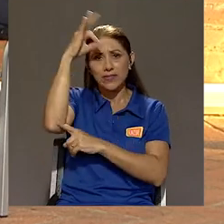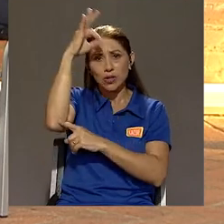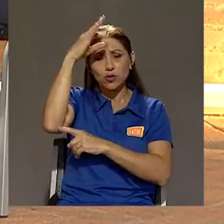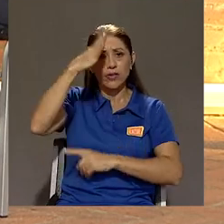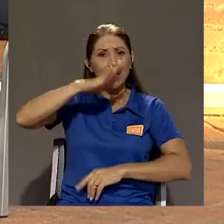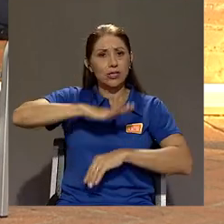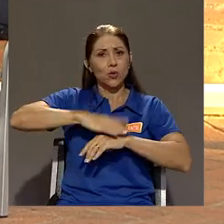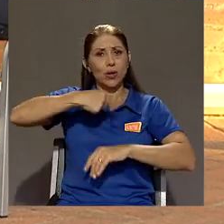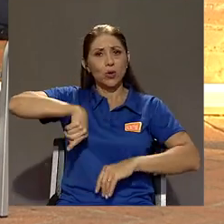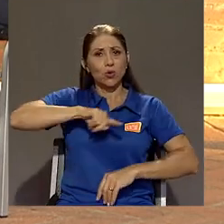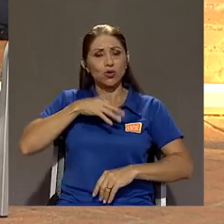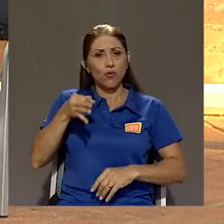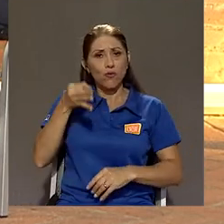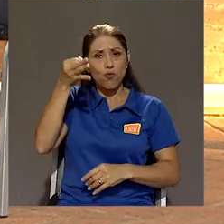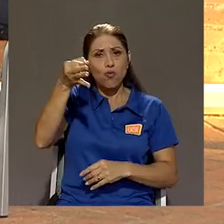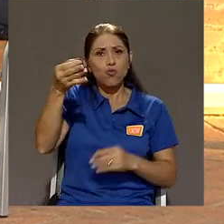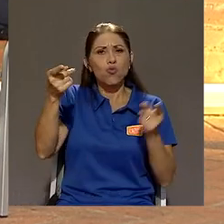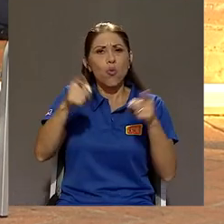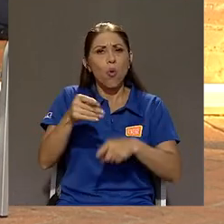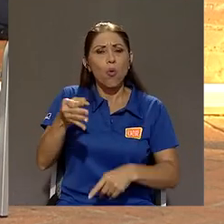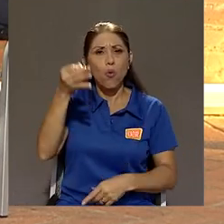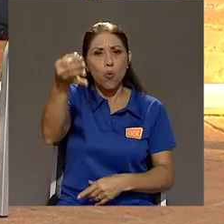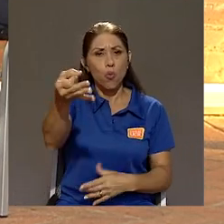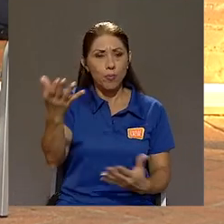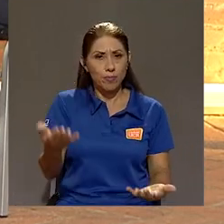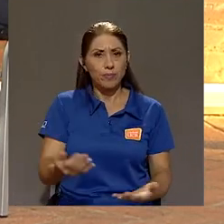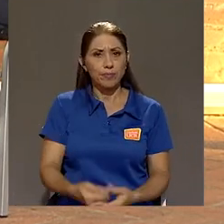torno a nuestro futuro y nuestro destino.